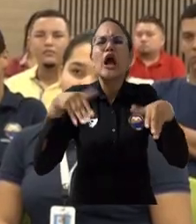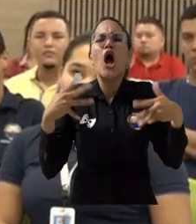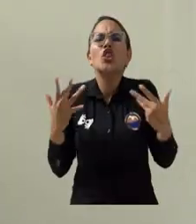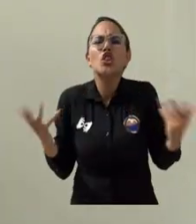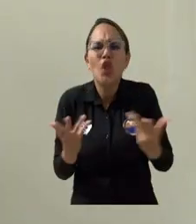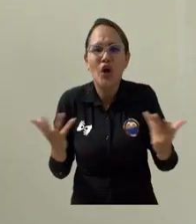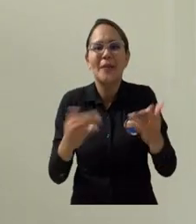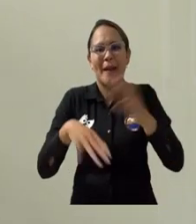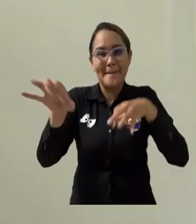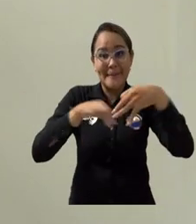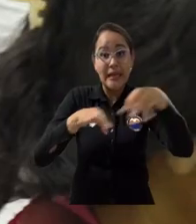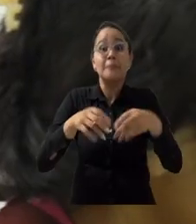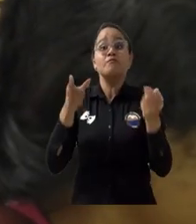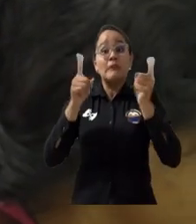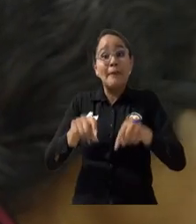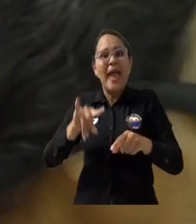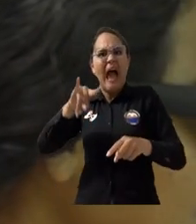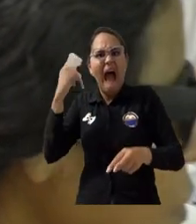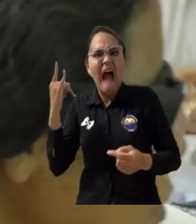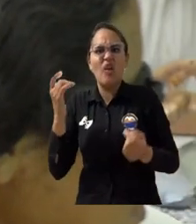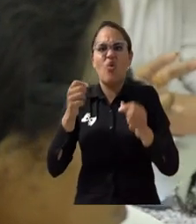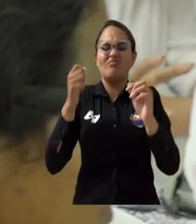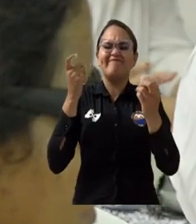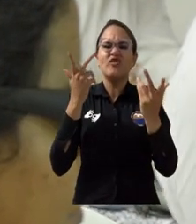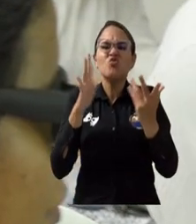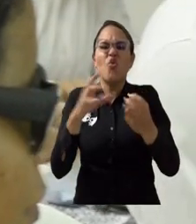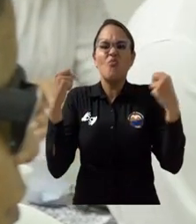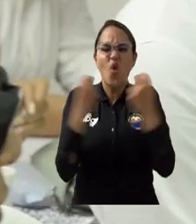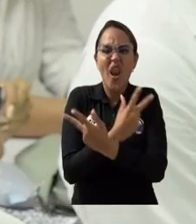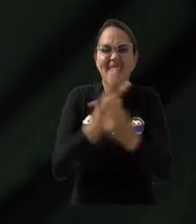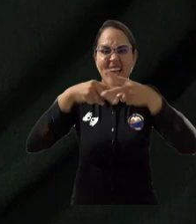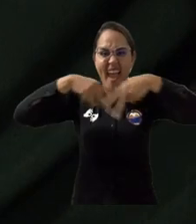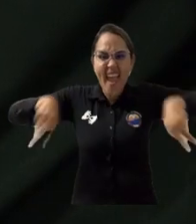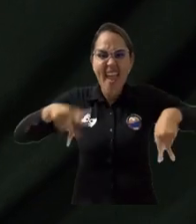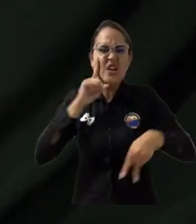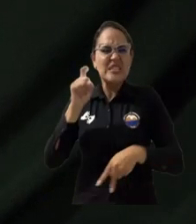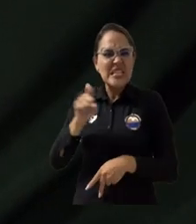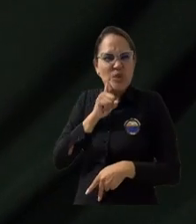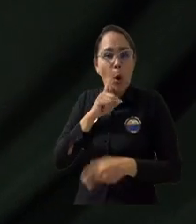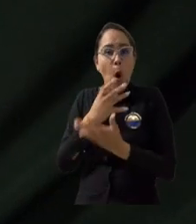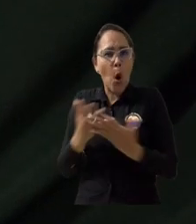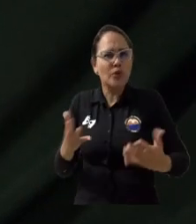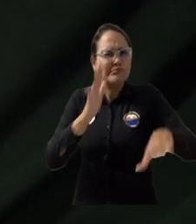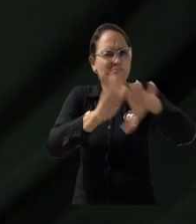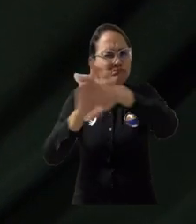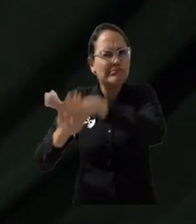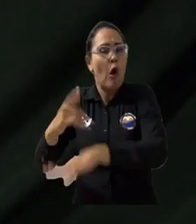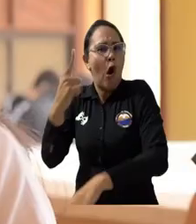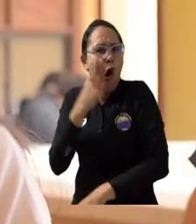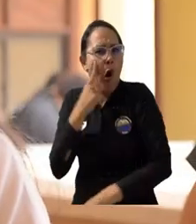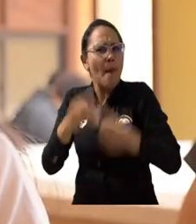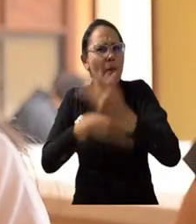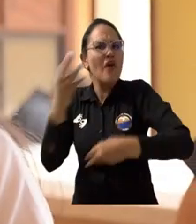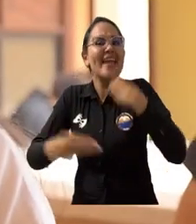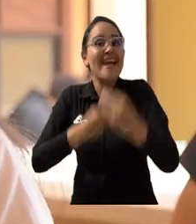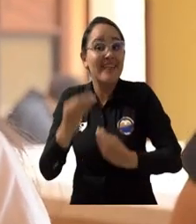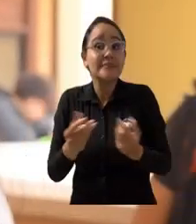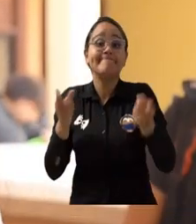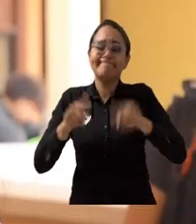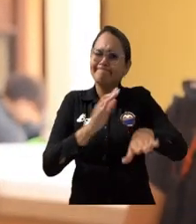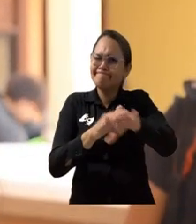el protocolo de violencia de género y sexual, así como para sensibilizar en torno al cuidado de la salud mental. Gracias a